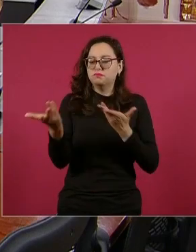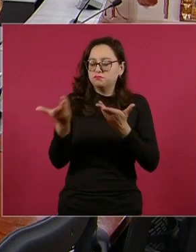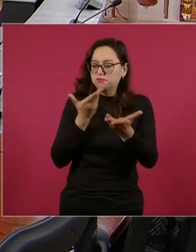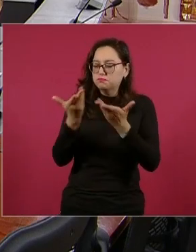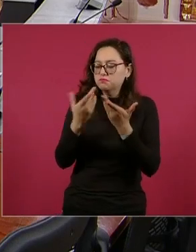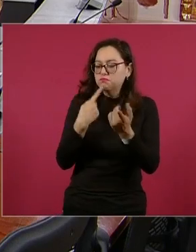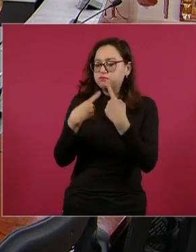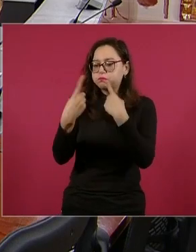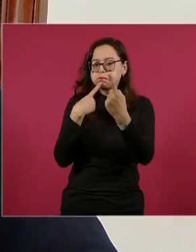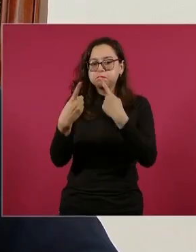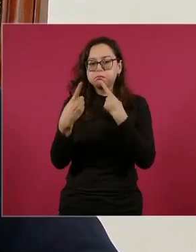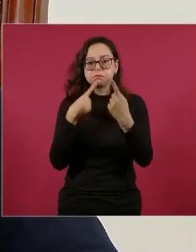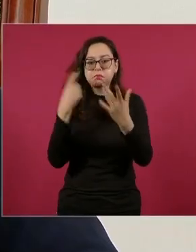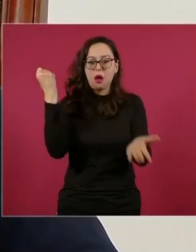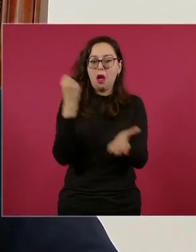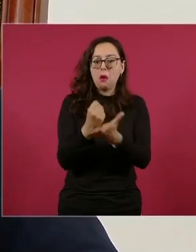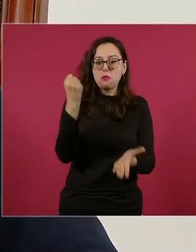resolver